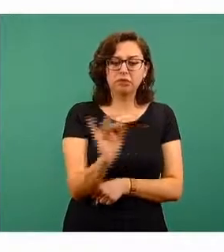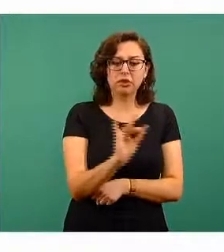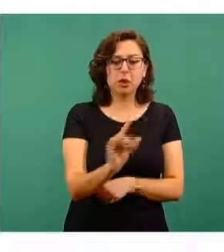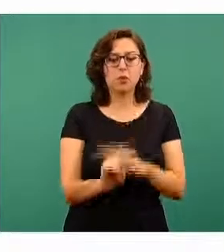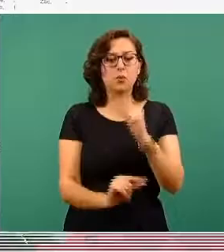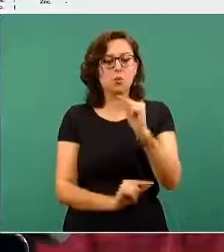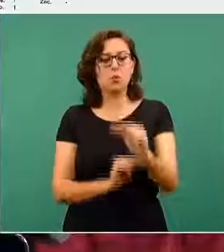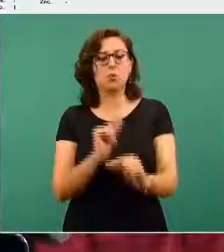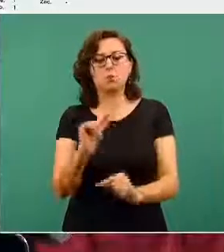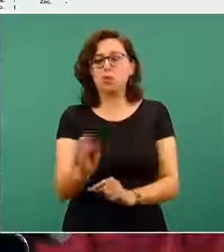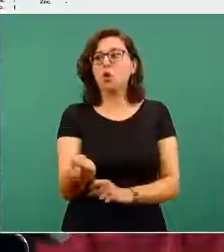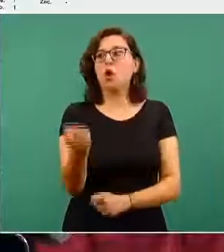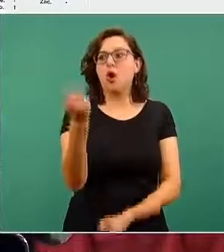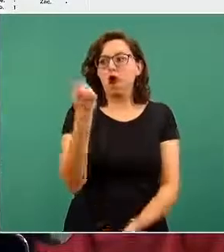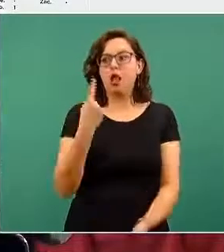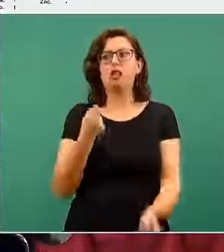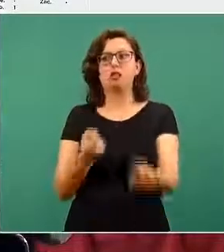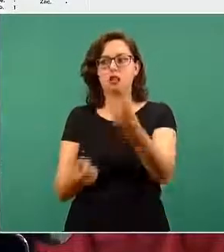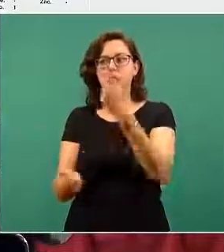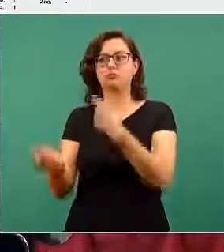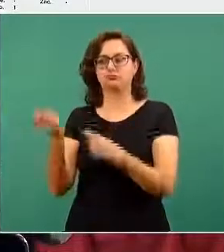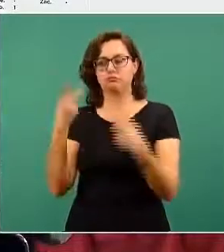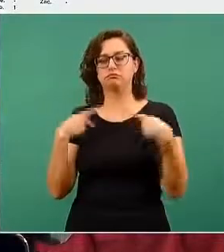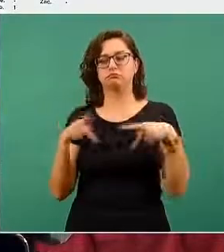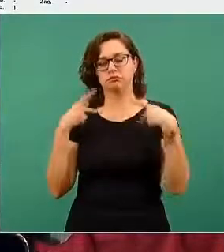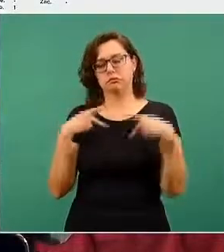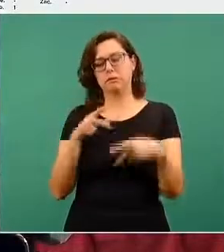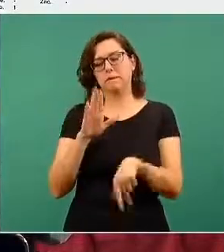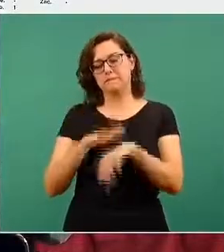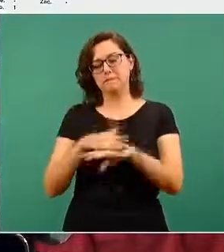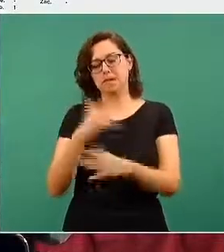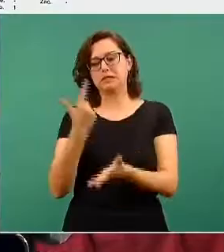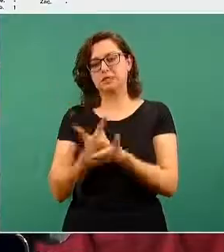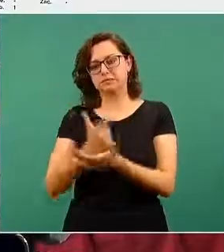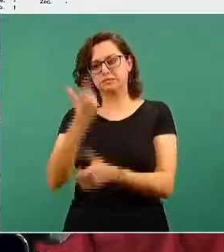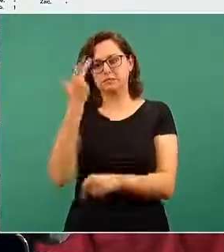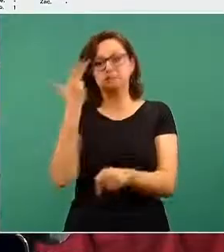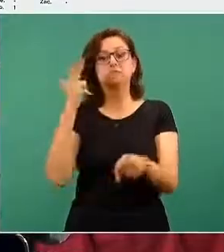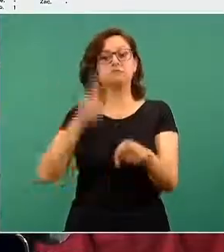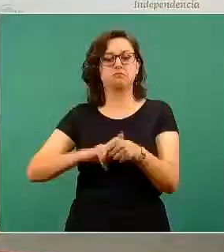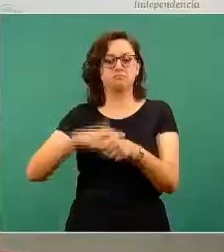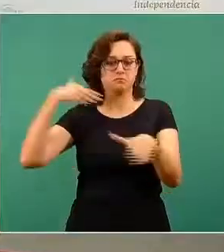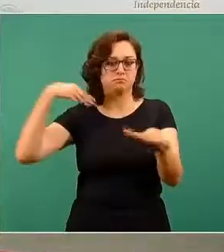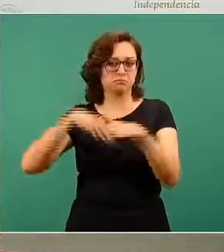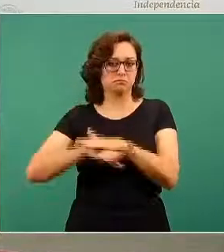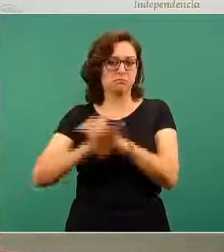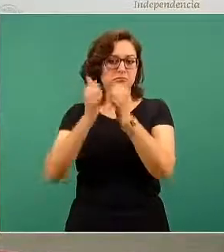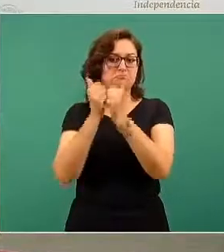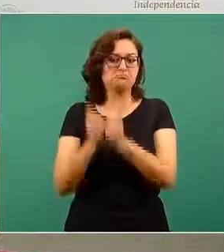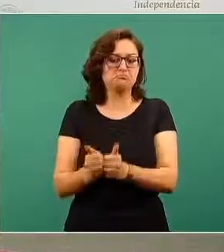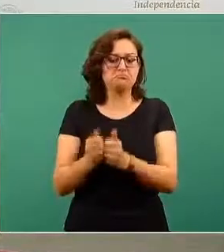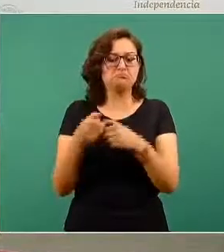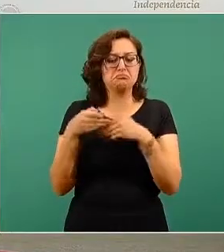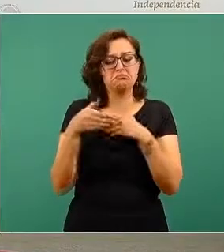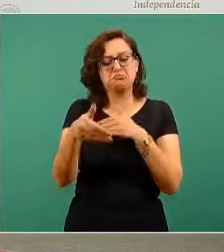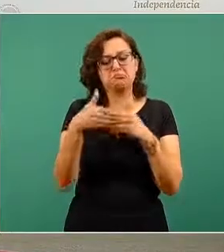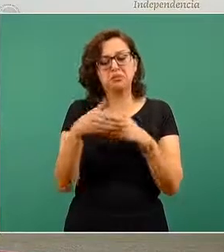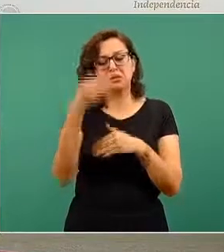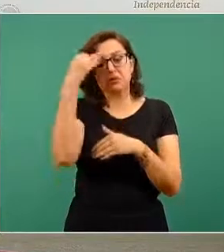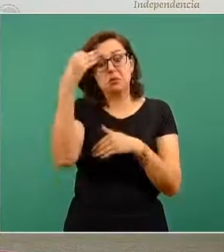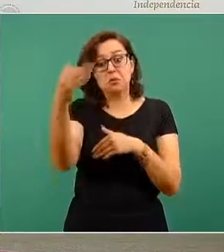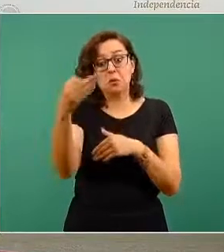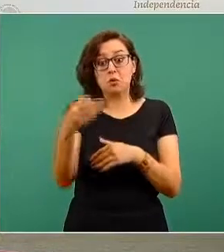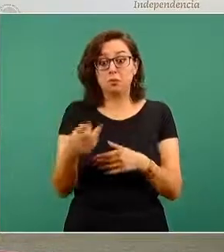cuando algunas personas que requieren hospitalizaciones, generalmente por periodos muy cortos, y nadie ha tenido ni un